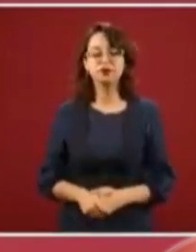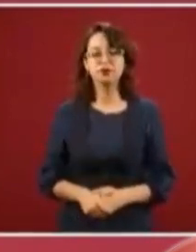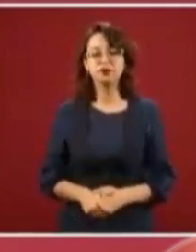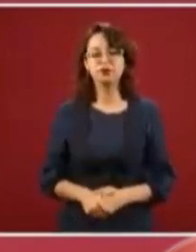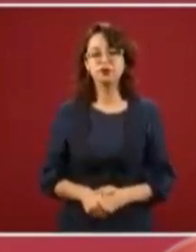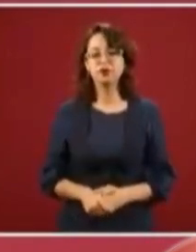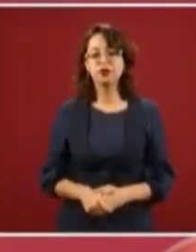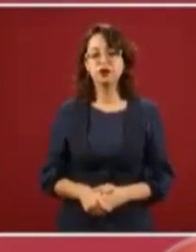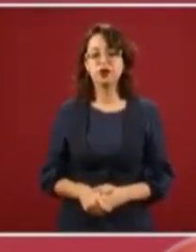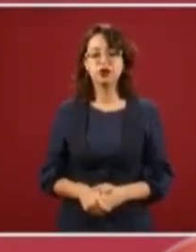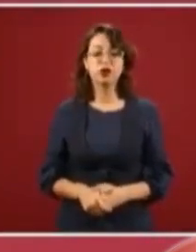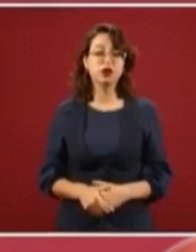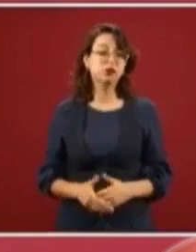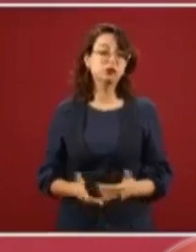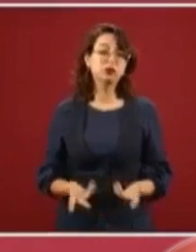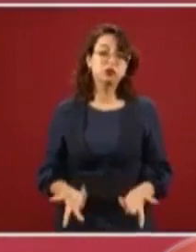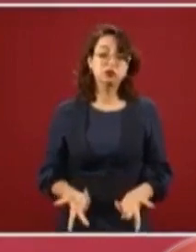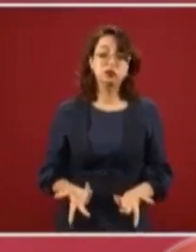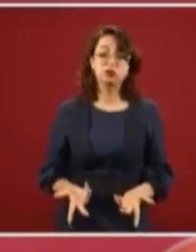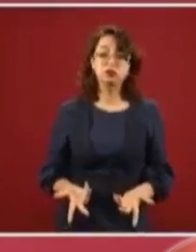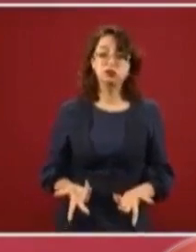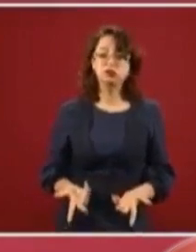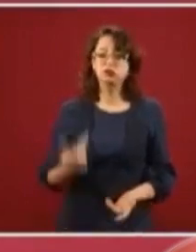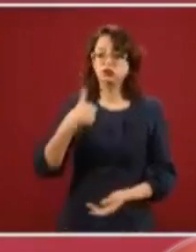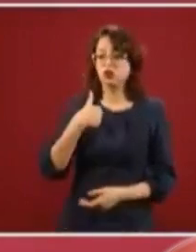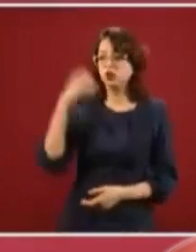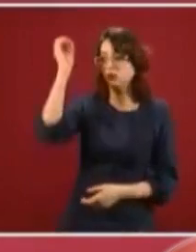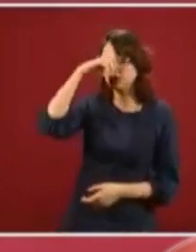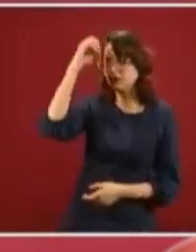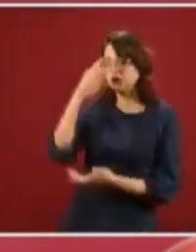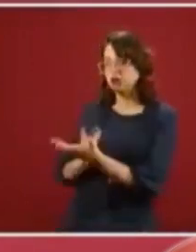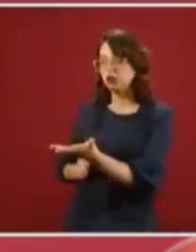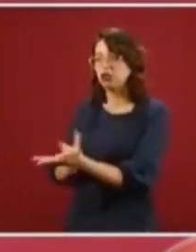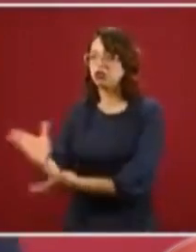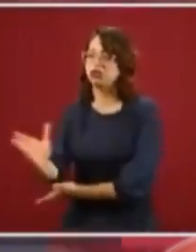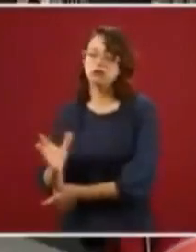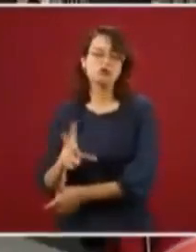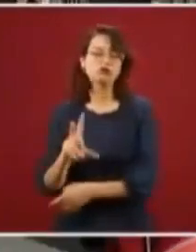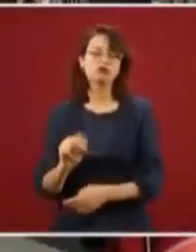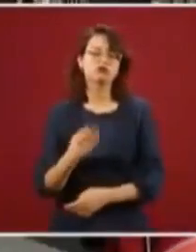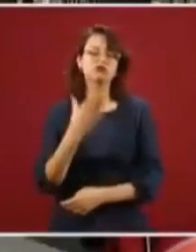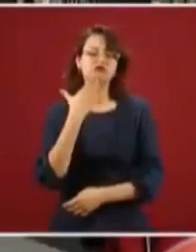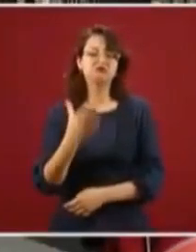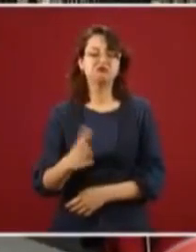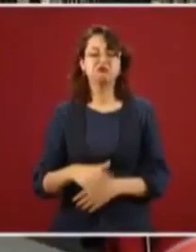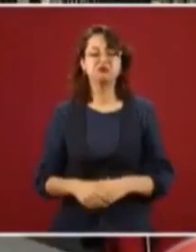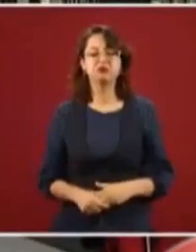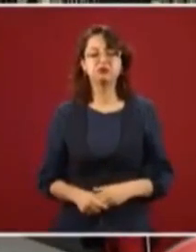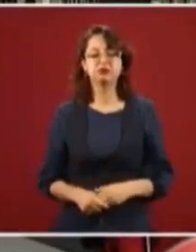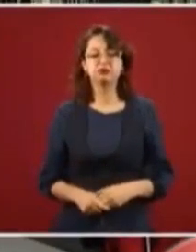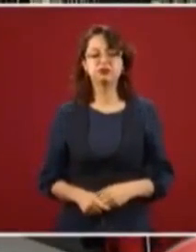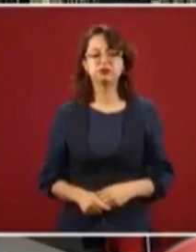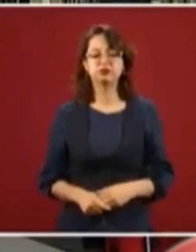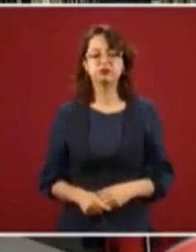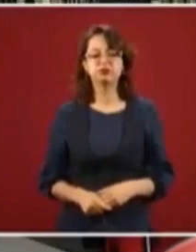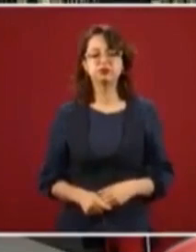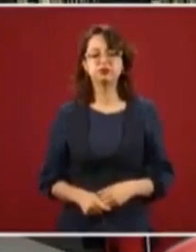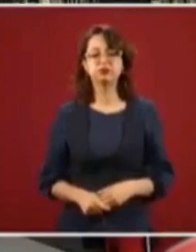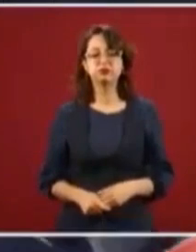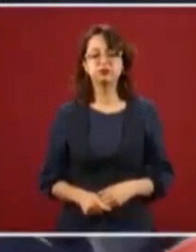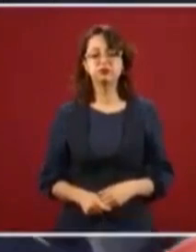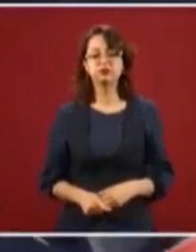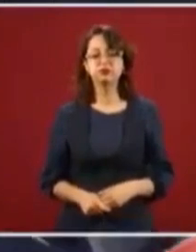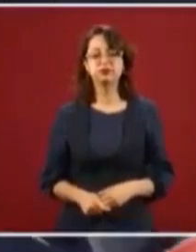sea correcto el que yo cuestione eso, ¿no? Qué bien